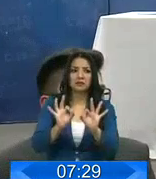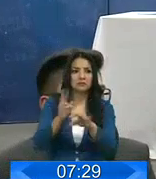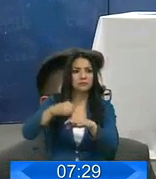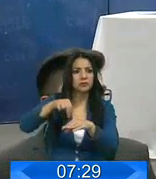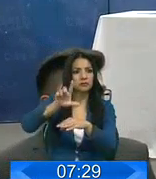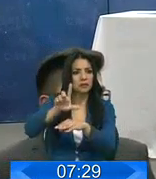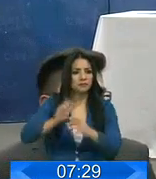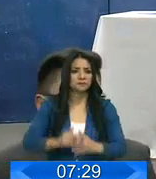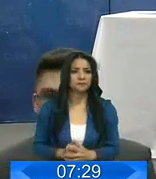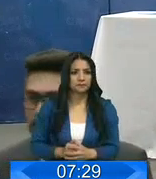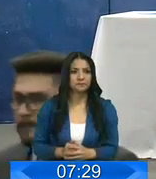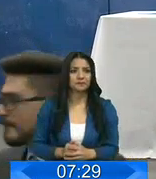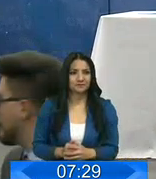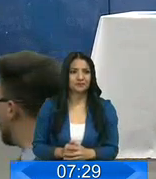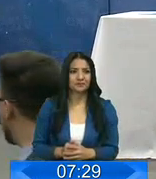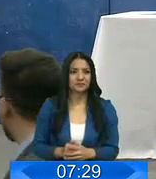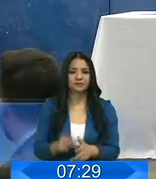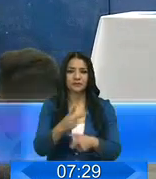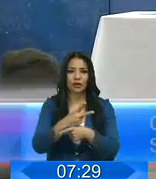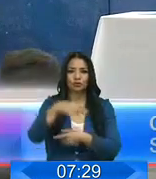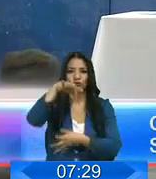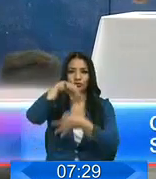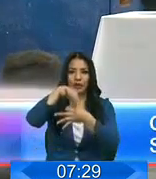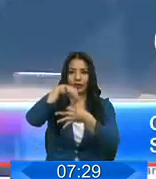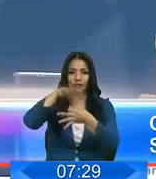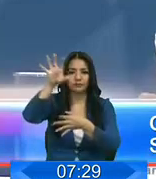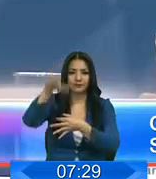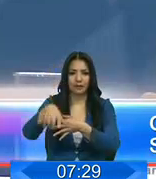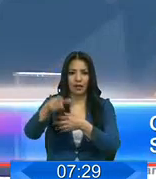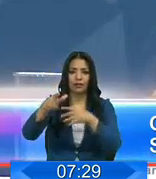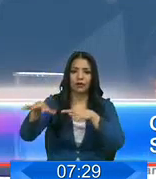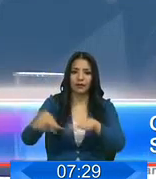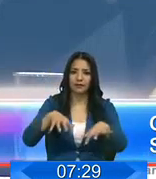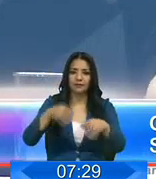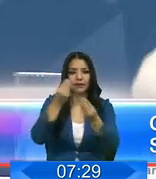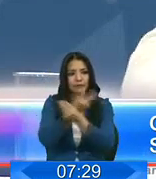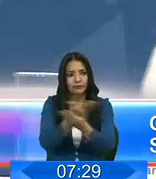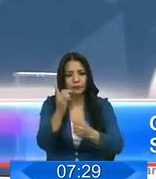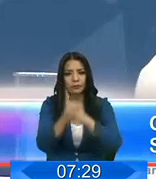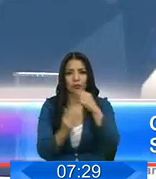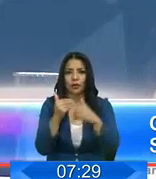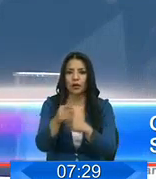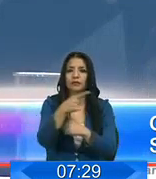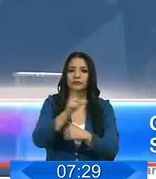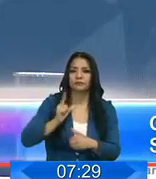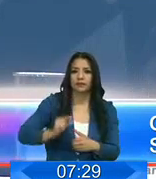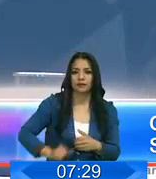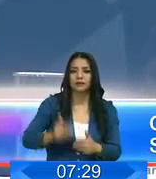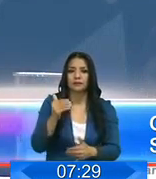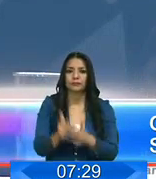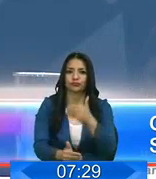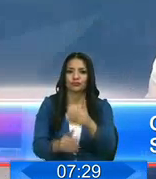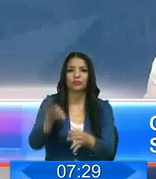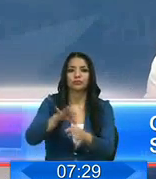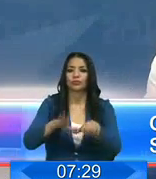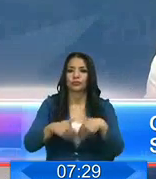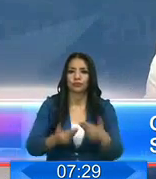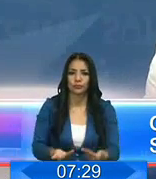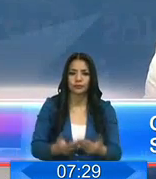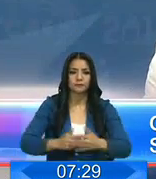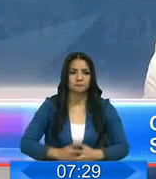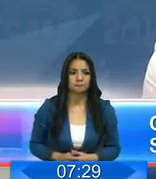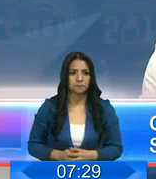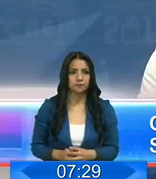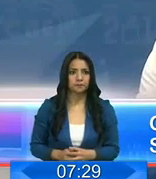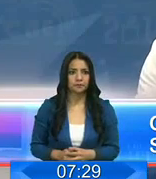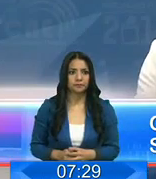En marco de la rendición de cuentas de las instituciones del Estado, Diana Tamaint dio detalles sobre el avance del proceso electoral. Según